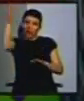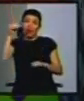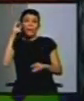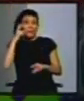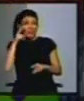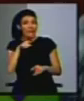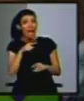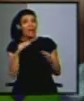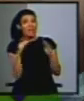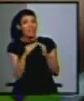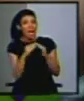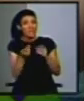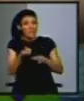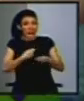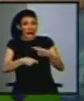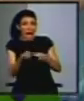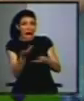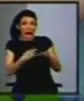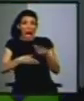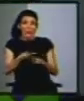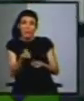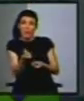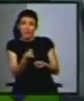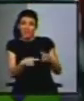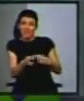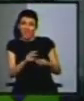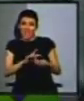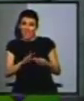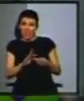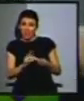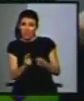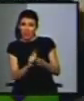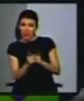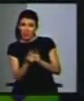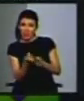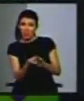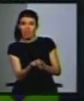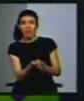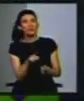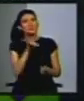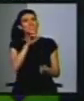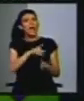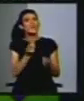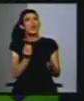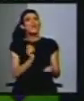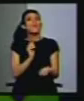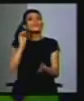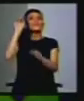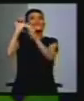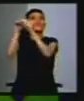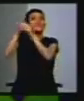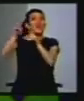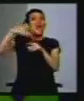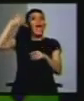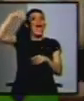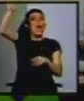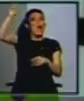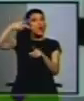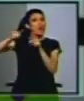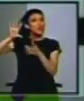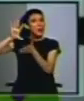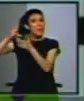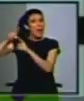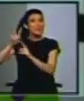de una casa de cambios. Y en tal sentido sabe de cómo se pueden hacer colocaciones en el exterior y tenerlas a buen